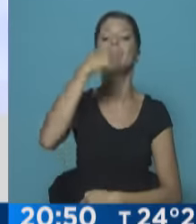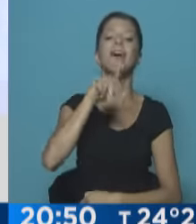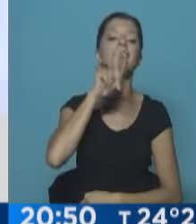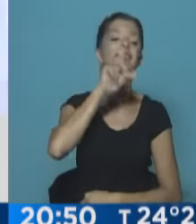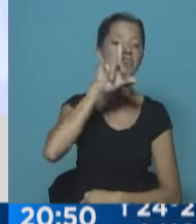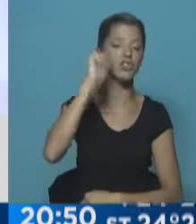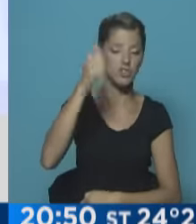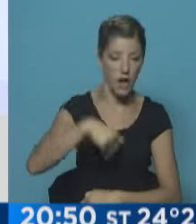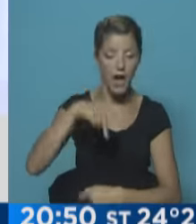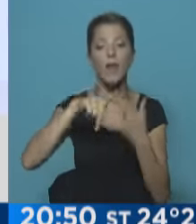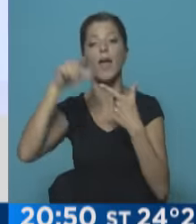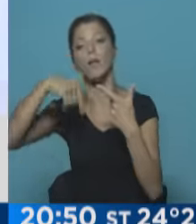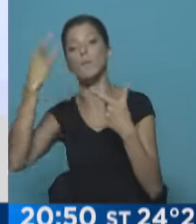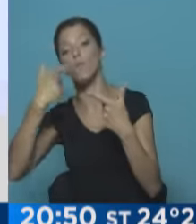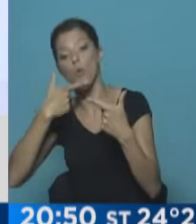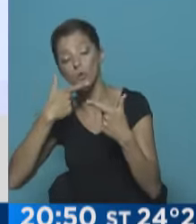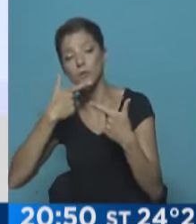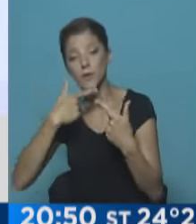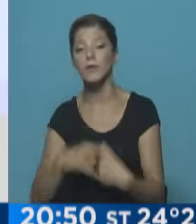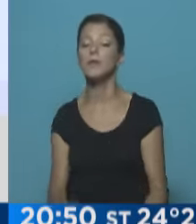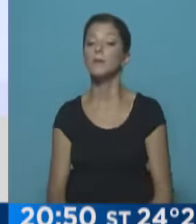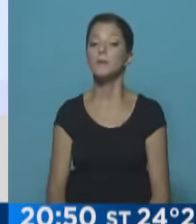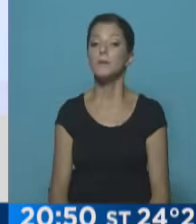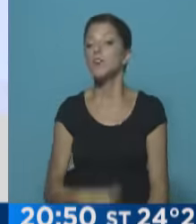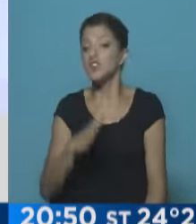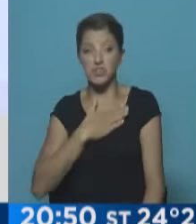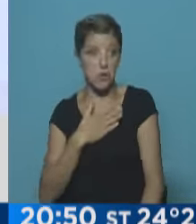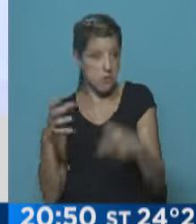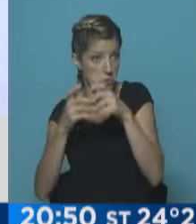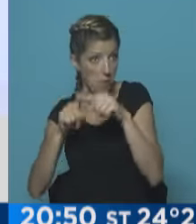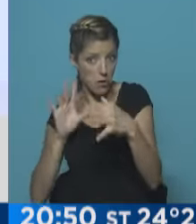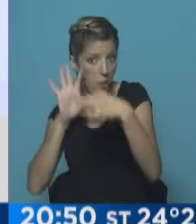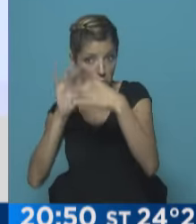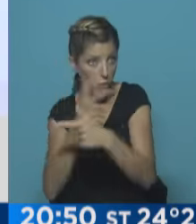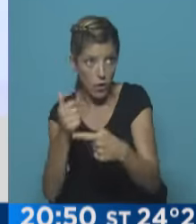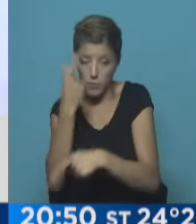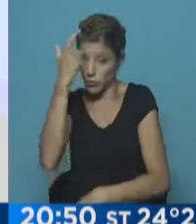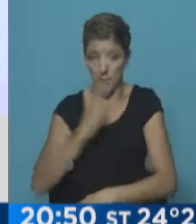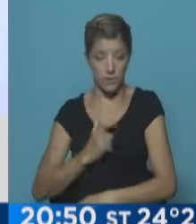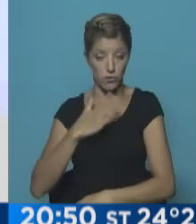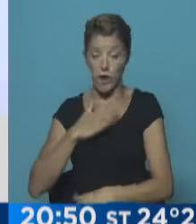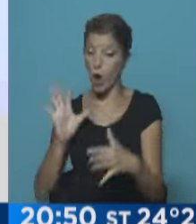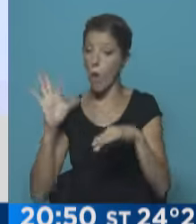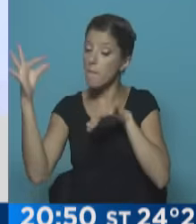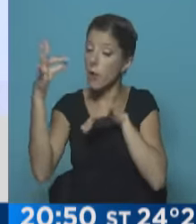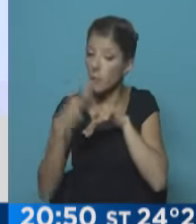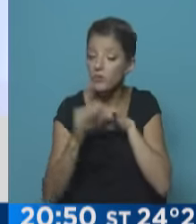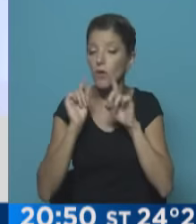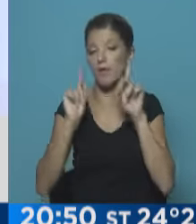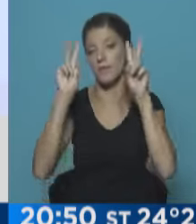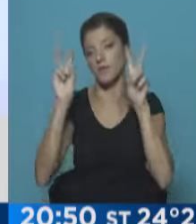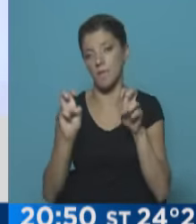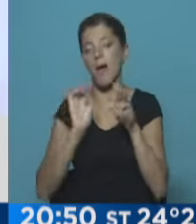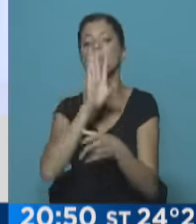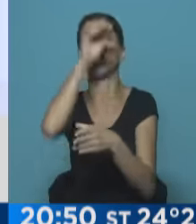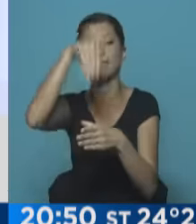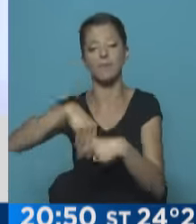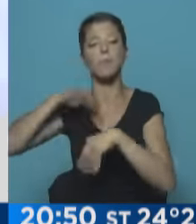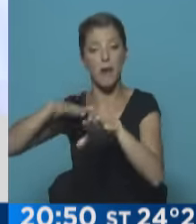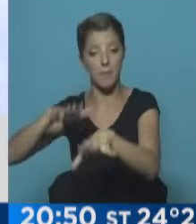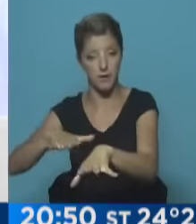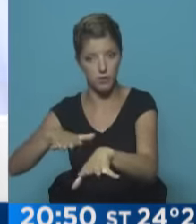MULS. Y bueno, yo en particular no milito en ningún espacio, pero soy un ciudadano que se comprometió, que está participando de la marcha y que